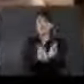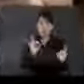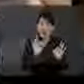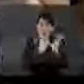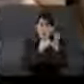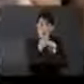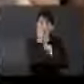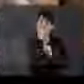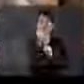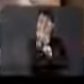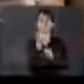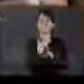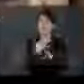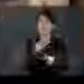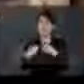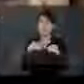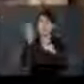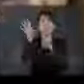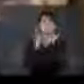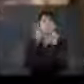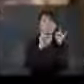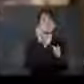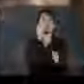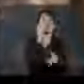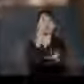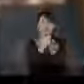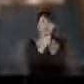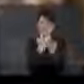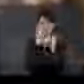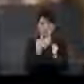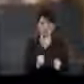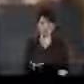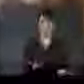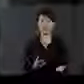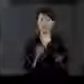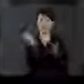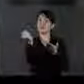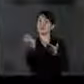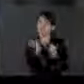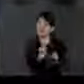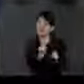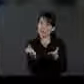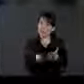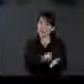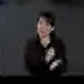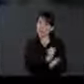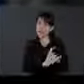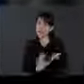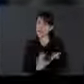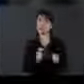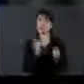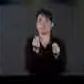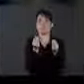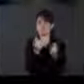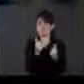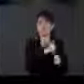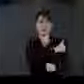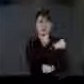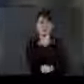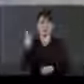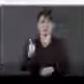Que nunca más una familia tenga que elegir cuál de sus hijos puede estudiar. Por una educación gratuita y de calidad